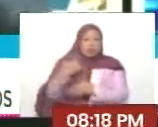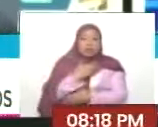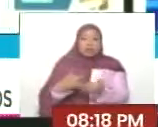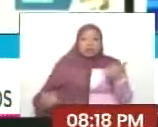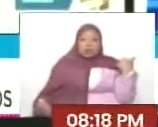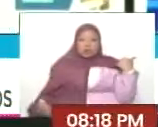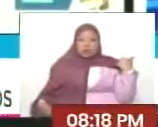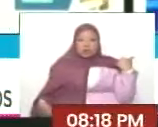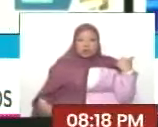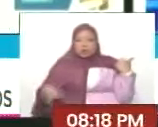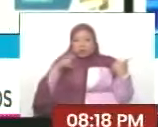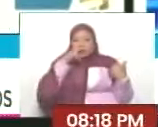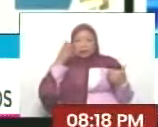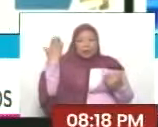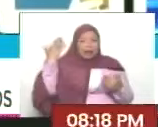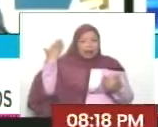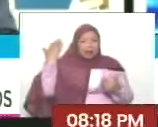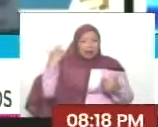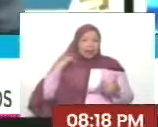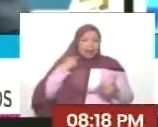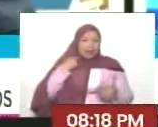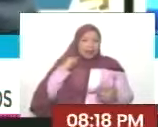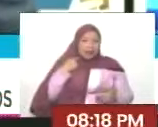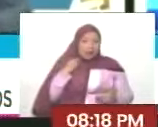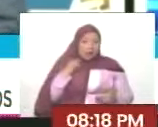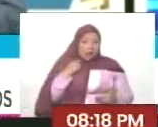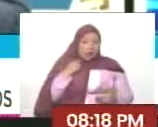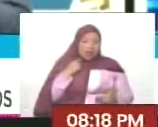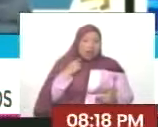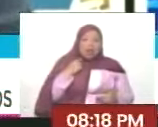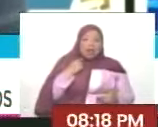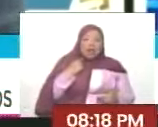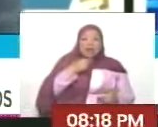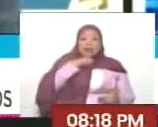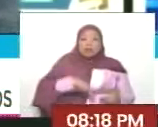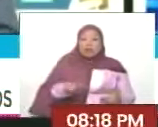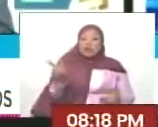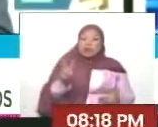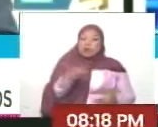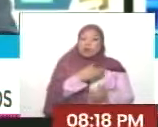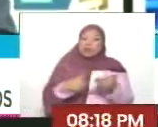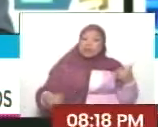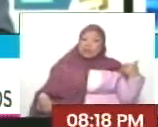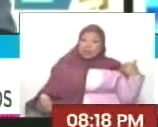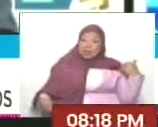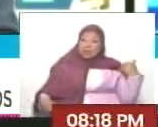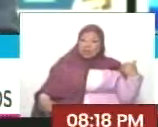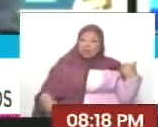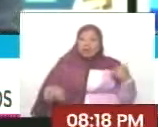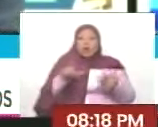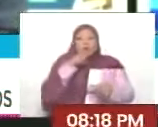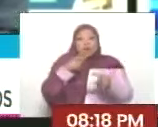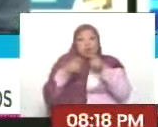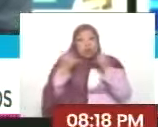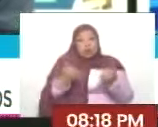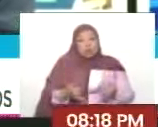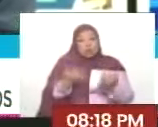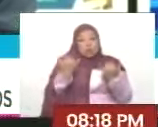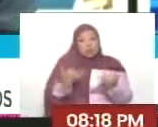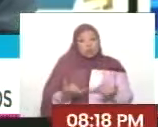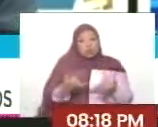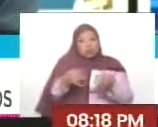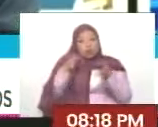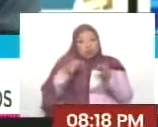Angarita hasta nuestros días. Y el pueblo venezolano la ratificó en referéndum consultivo y ahora es una